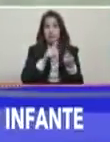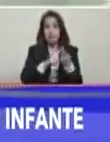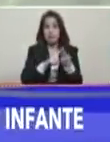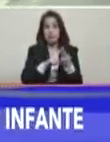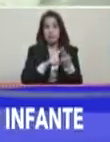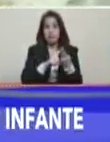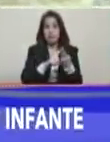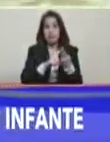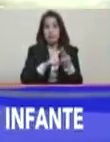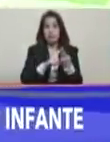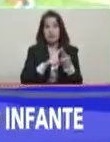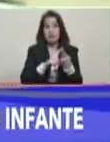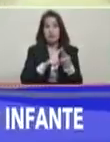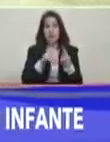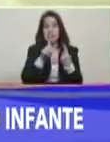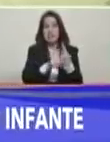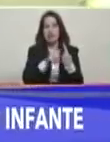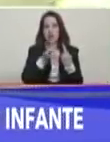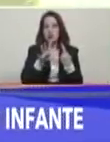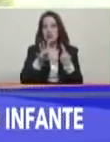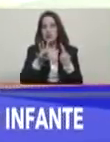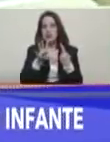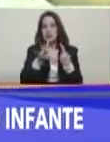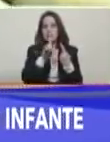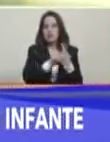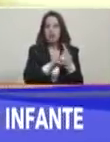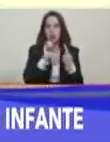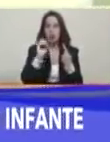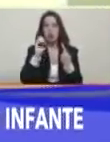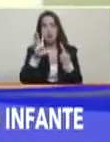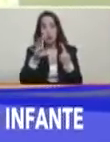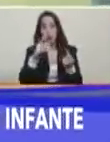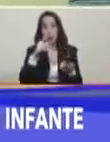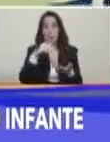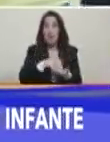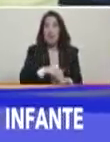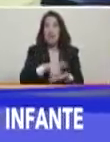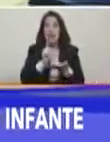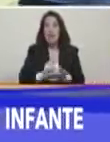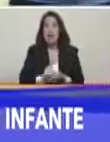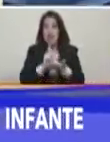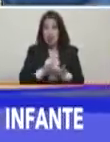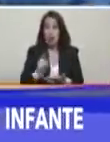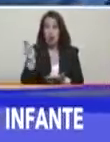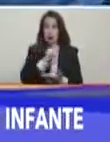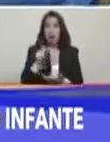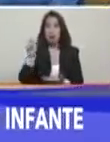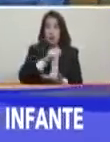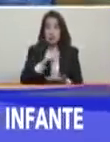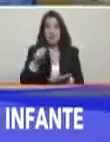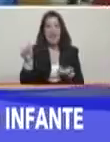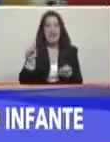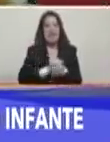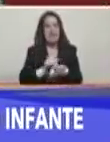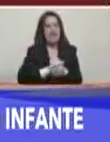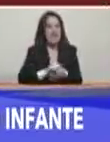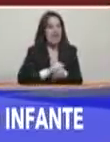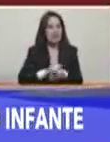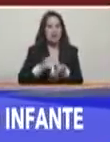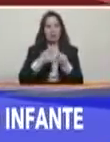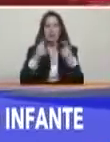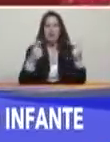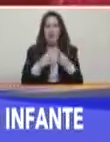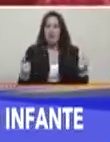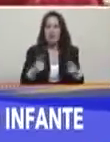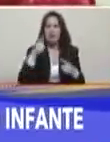la capacidad de 105.000 litros al mes. Queso en distintas variedades, el queso llanero, el